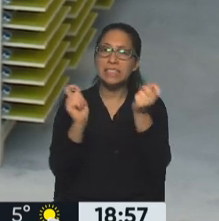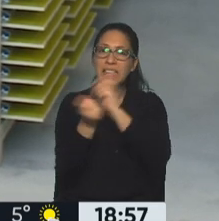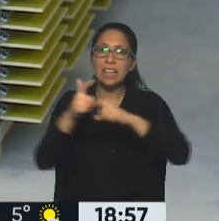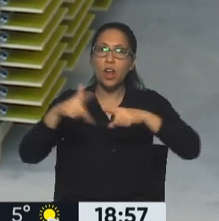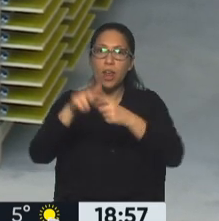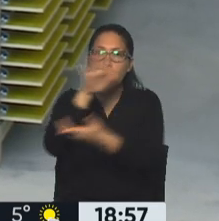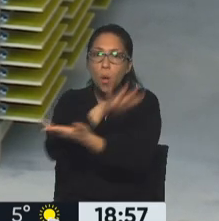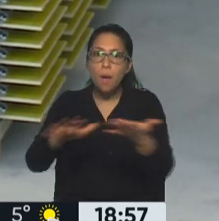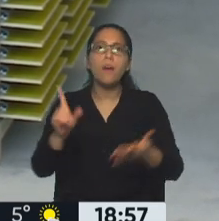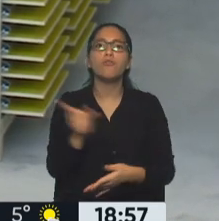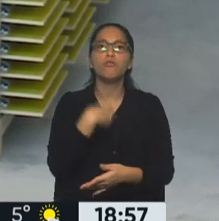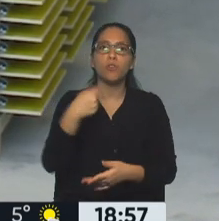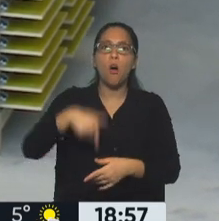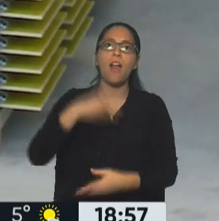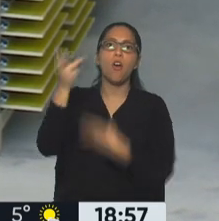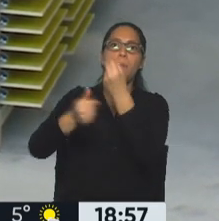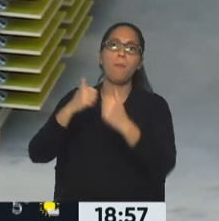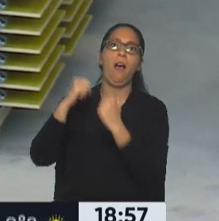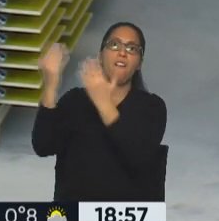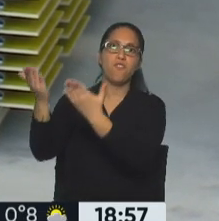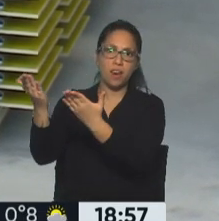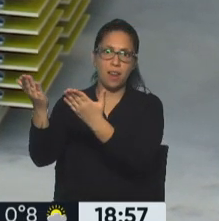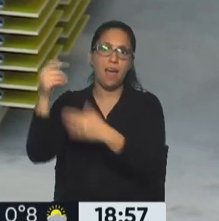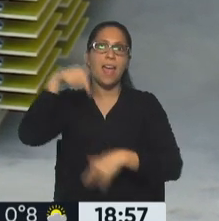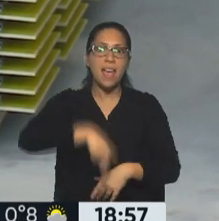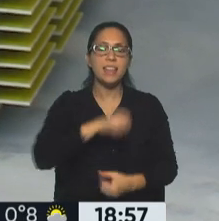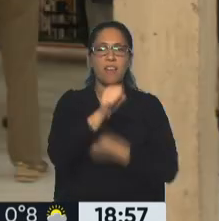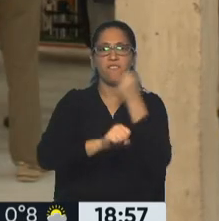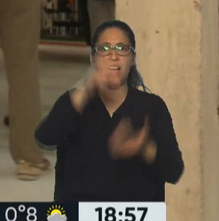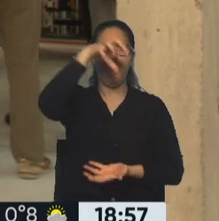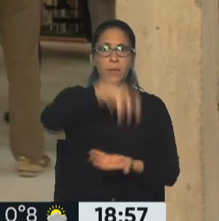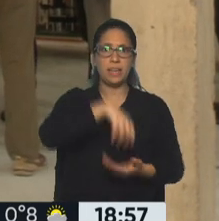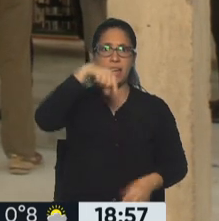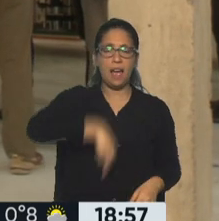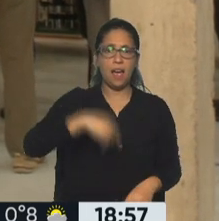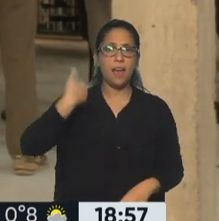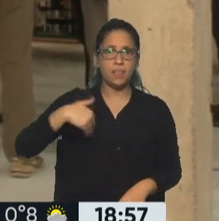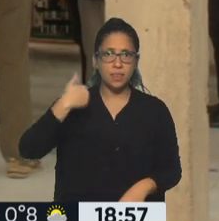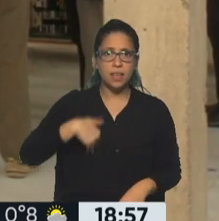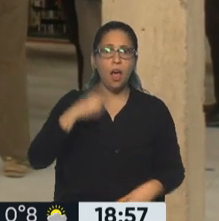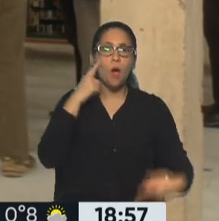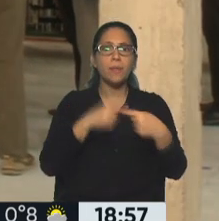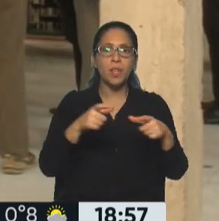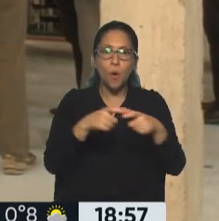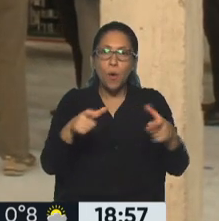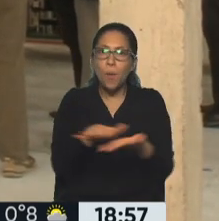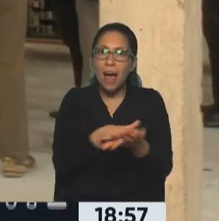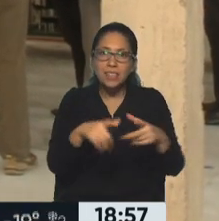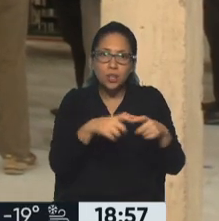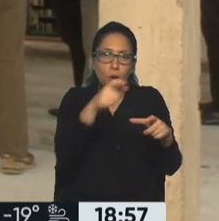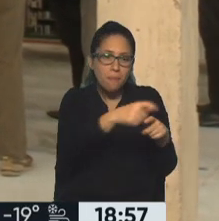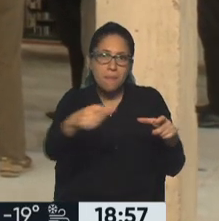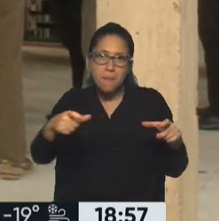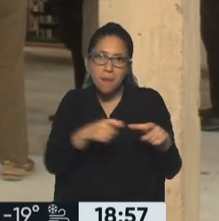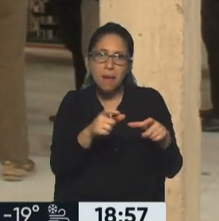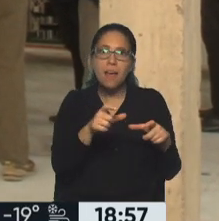tecnología hoy en día la estamos importando, las baterías las estamos importando. Esta fábrica va a producir las celdas de las baterías.